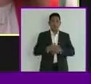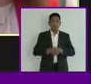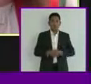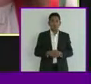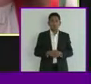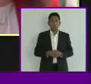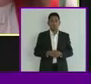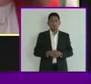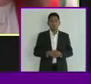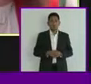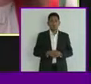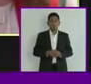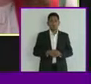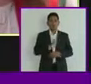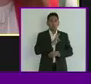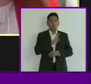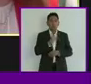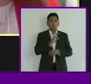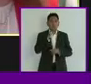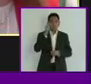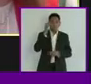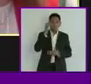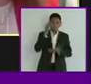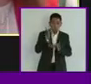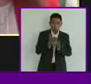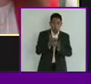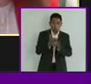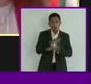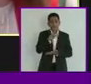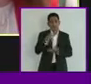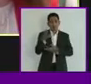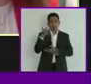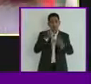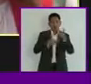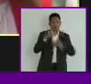trabajos de este tercer y conversatorio. En un momento regresamos. Muchas gracias.